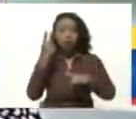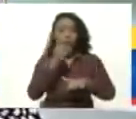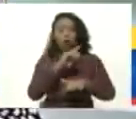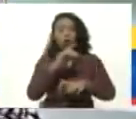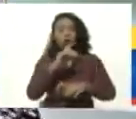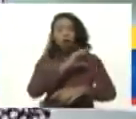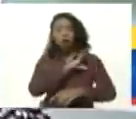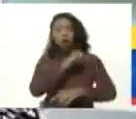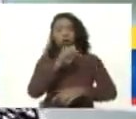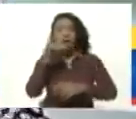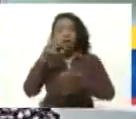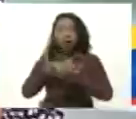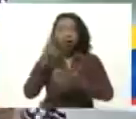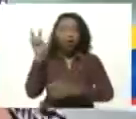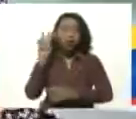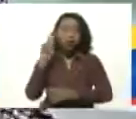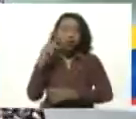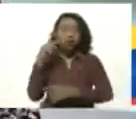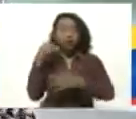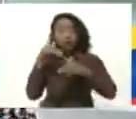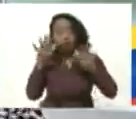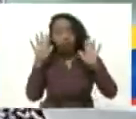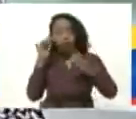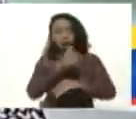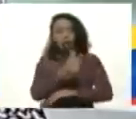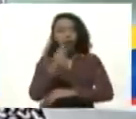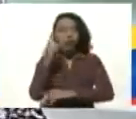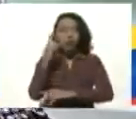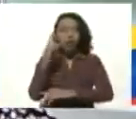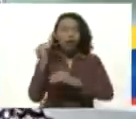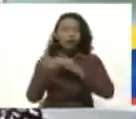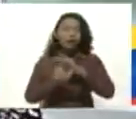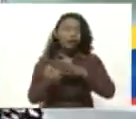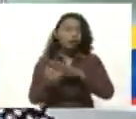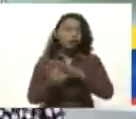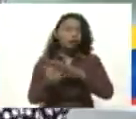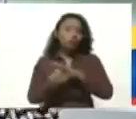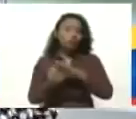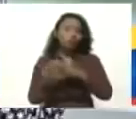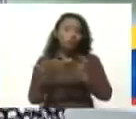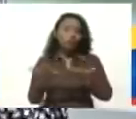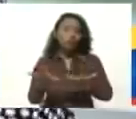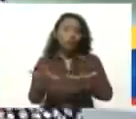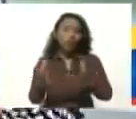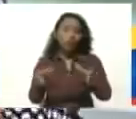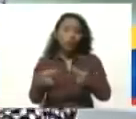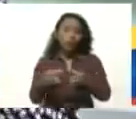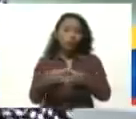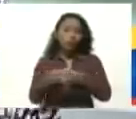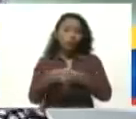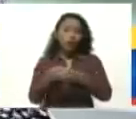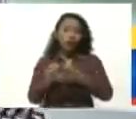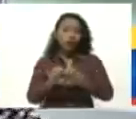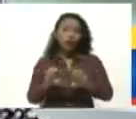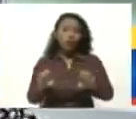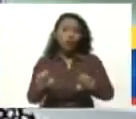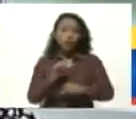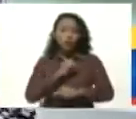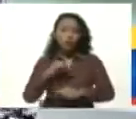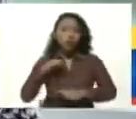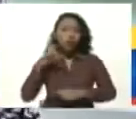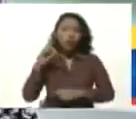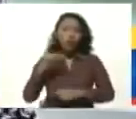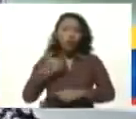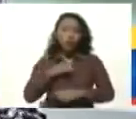Estado venezolano. Sin embargo, en cada una de las instituciones que agrupa a la educación privada también nos